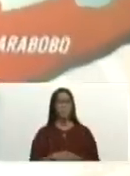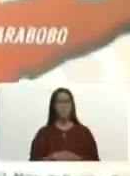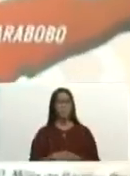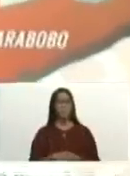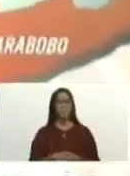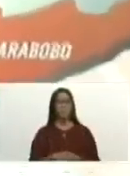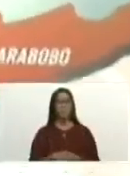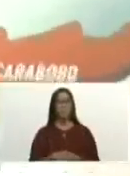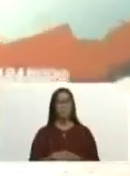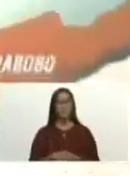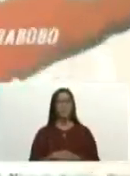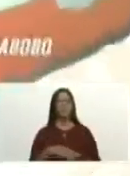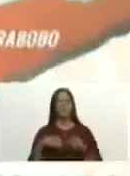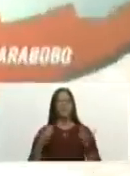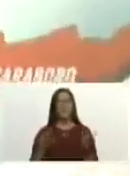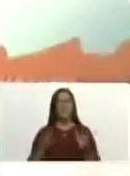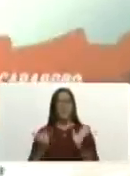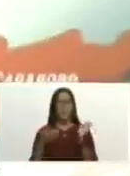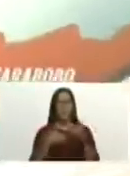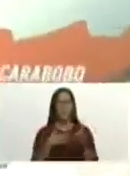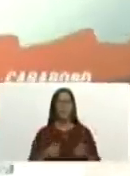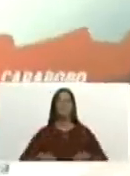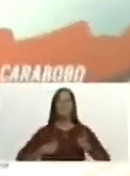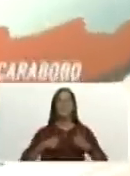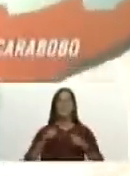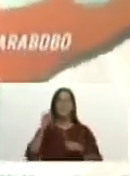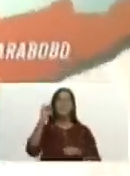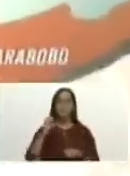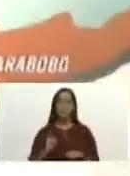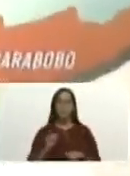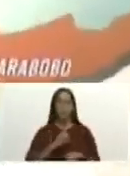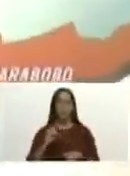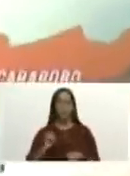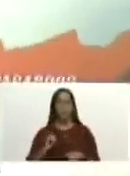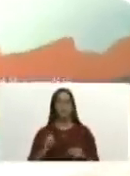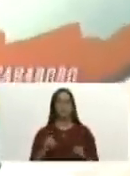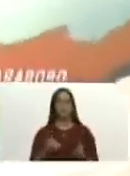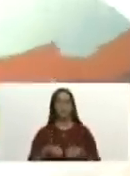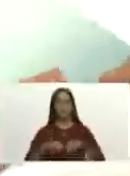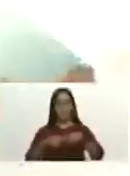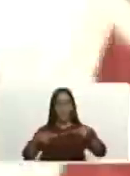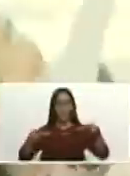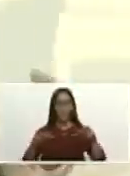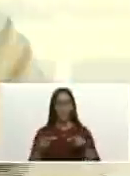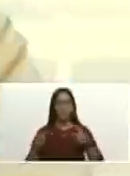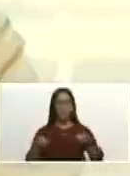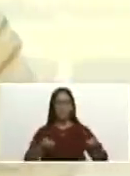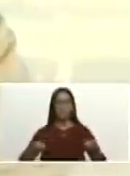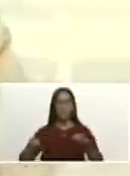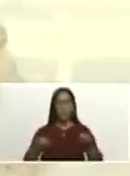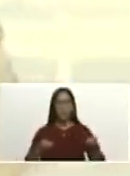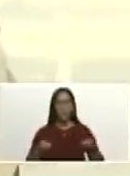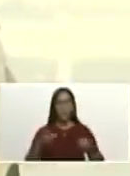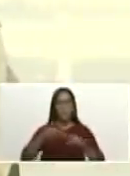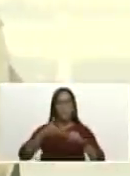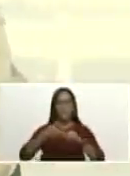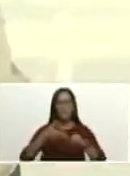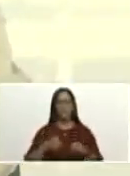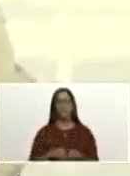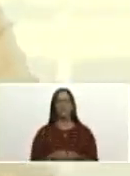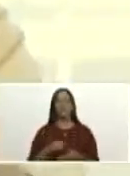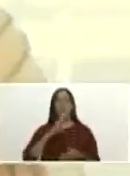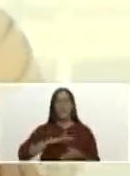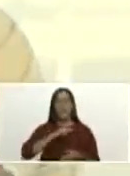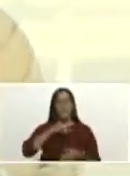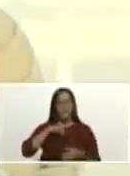que es el bloque más suroriental de la faja petrolífera del Orinoco. Y está con